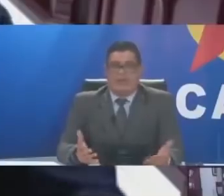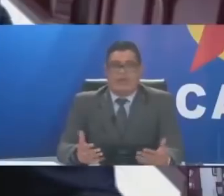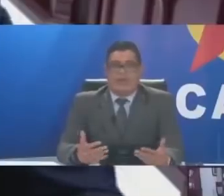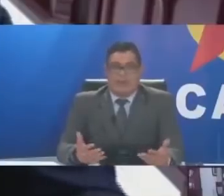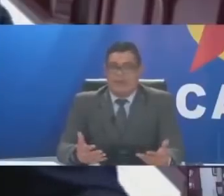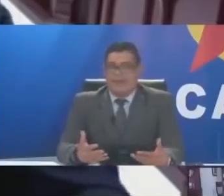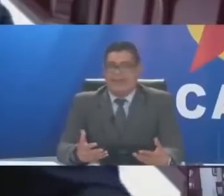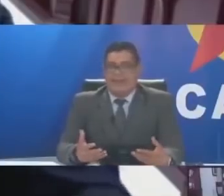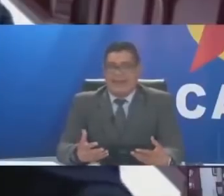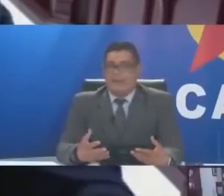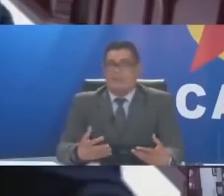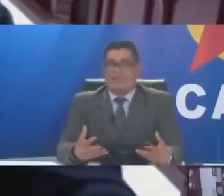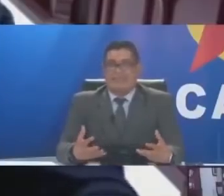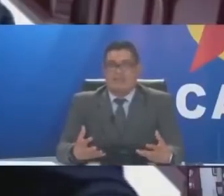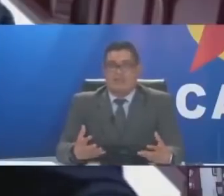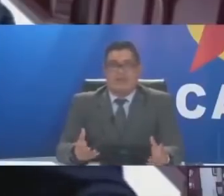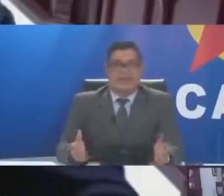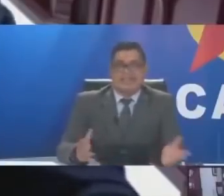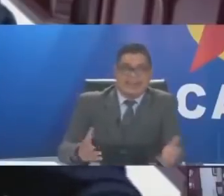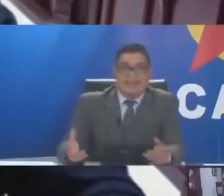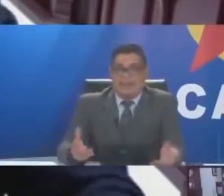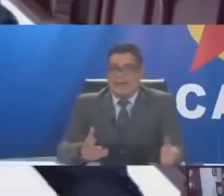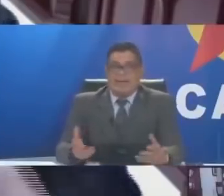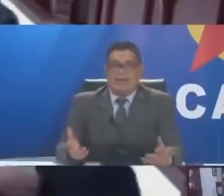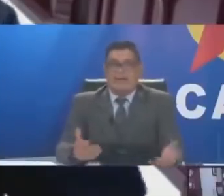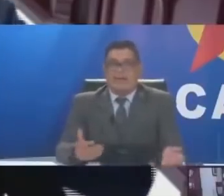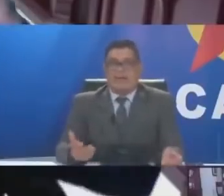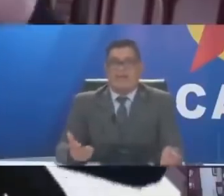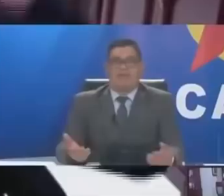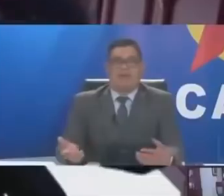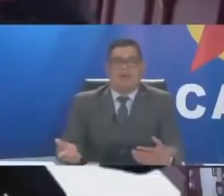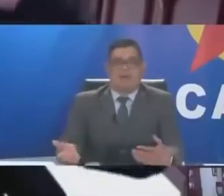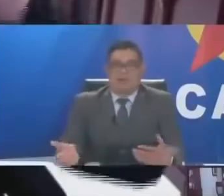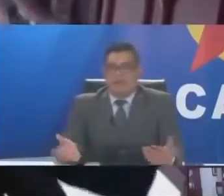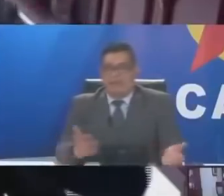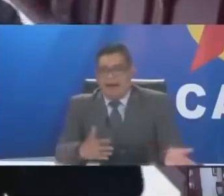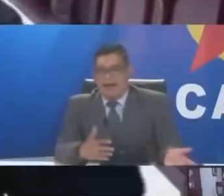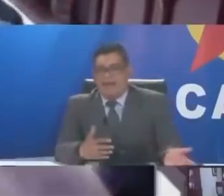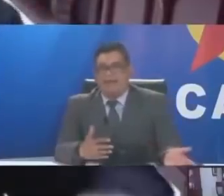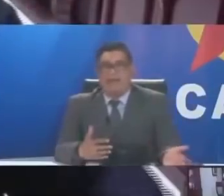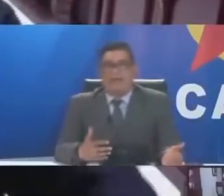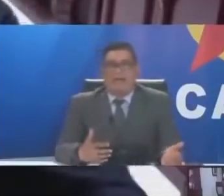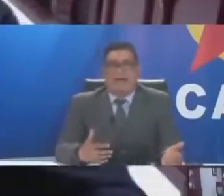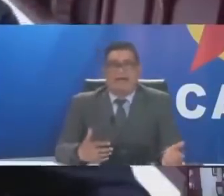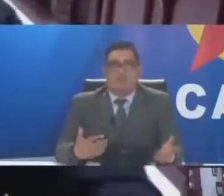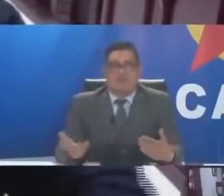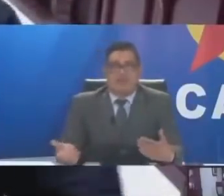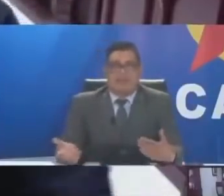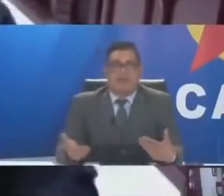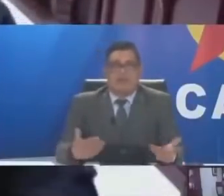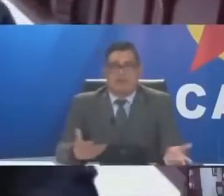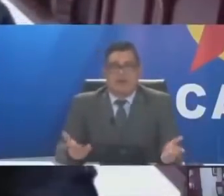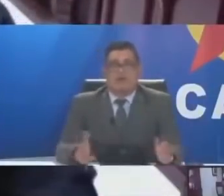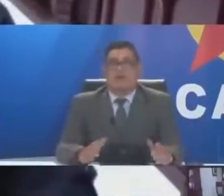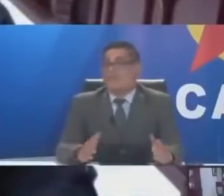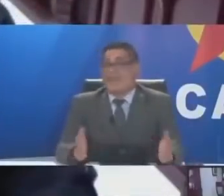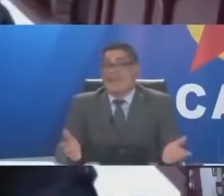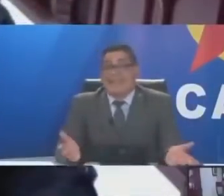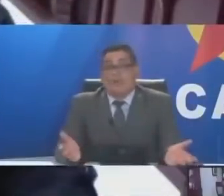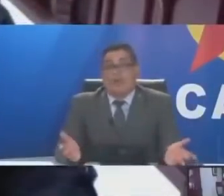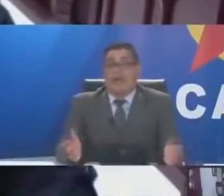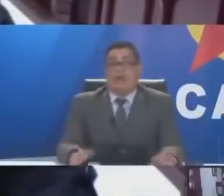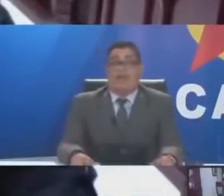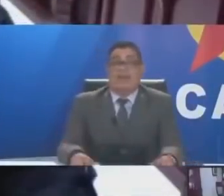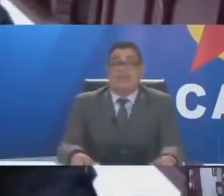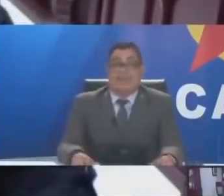puedo evitarlo en la política hay muchas tensiones en esta campaña ya comenzaron a destruir vayas a insultarse unos a otros